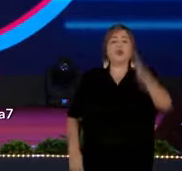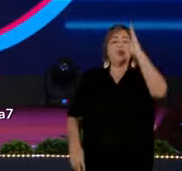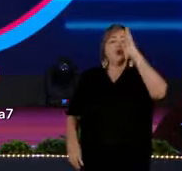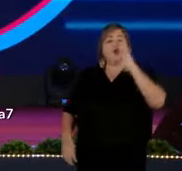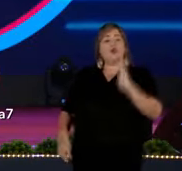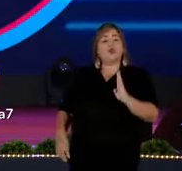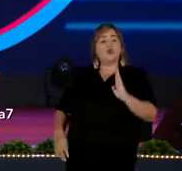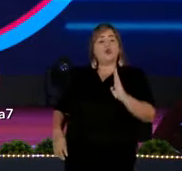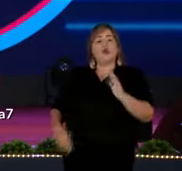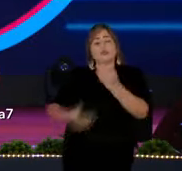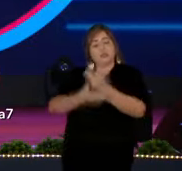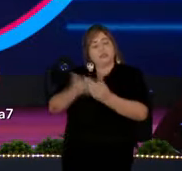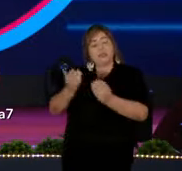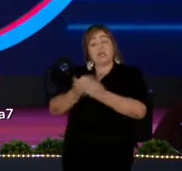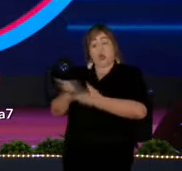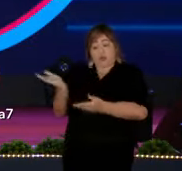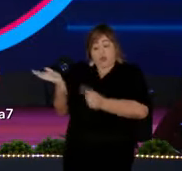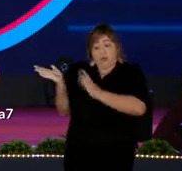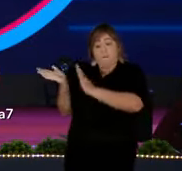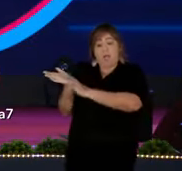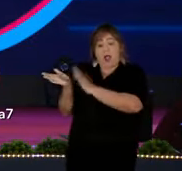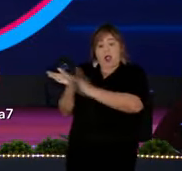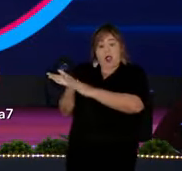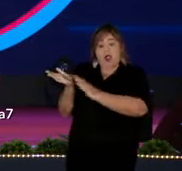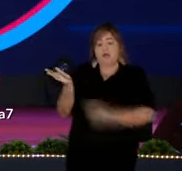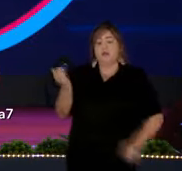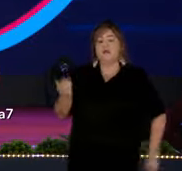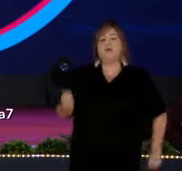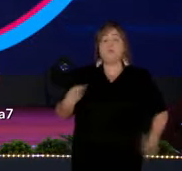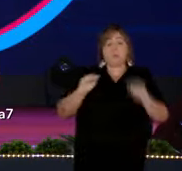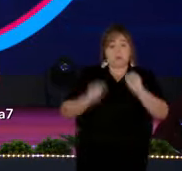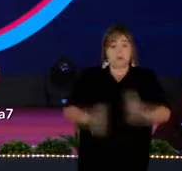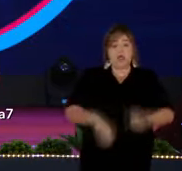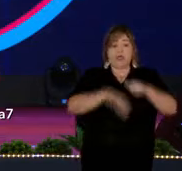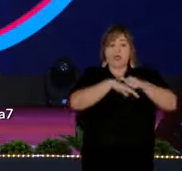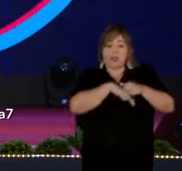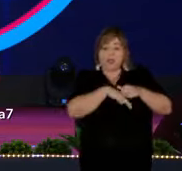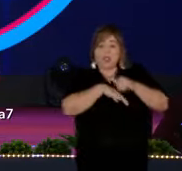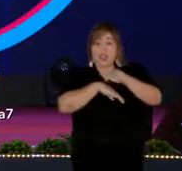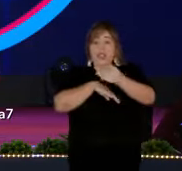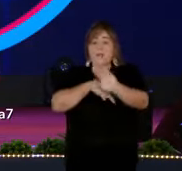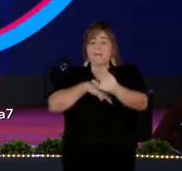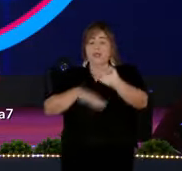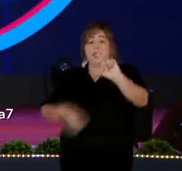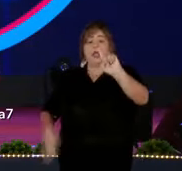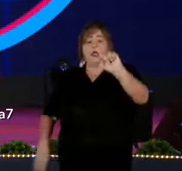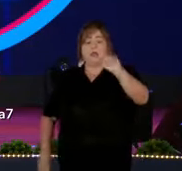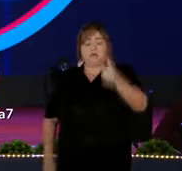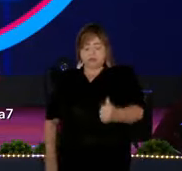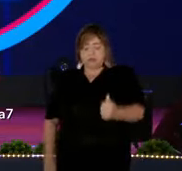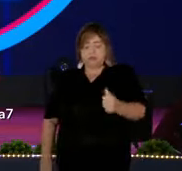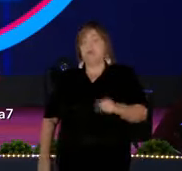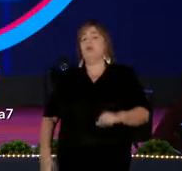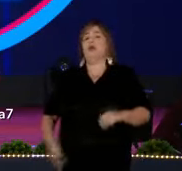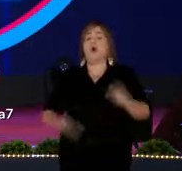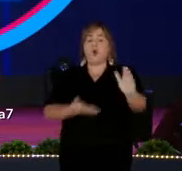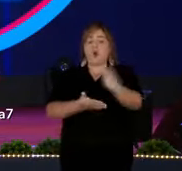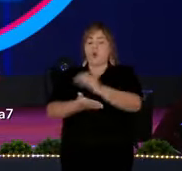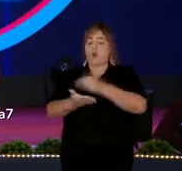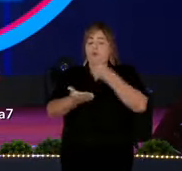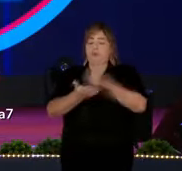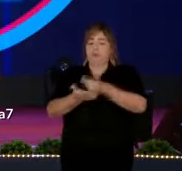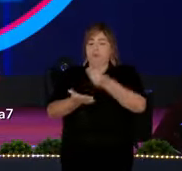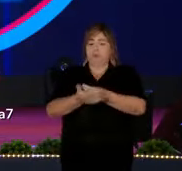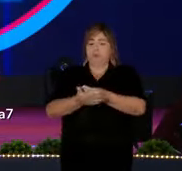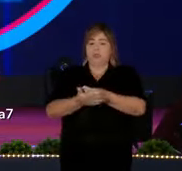en tus manos también, nos puede enviar su ofrenda y su diezmo por ATH móvil. Busca ahí